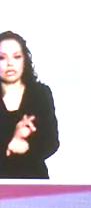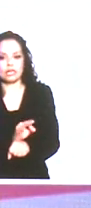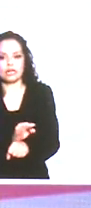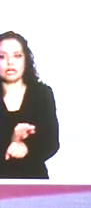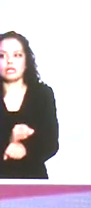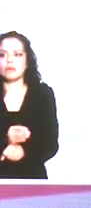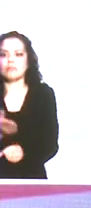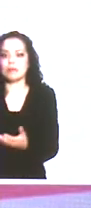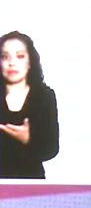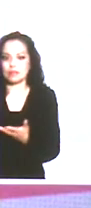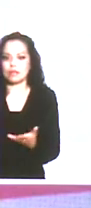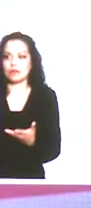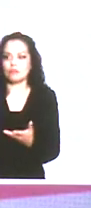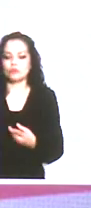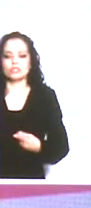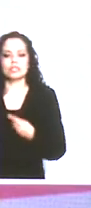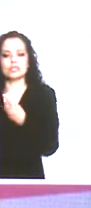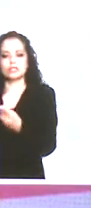gratuitos. En